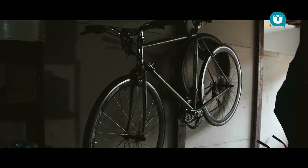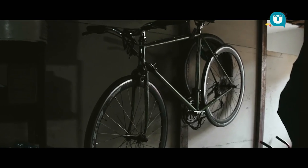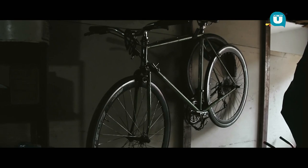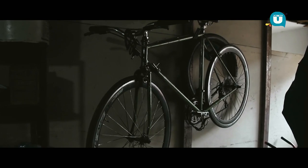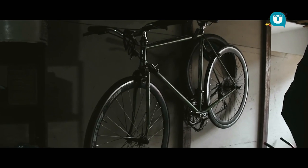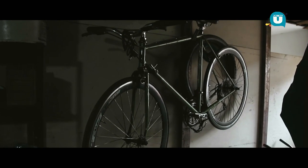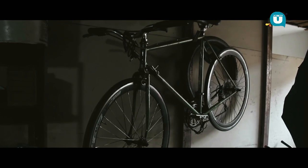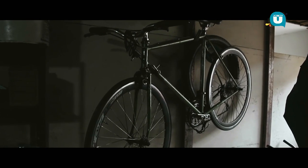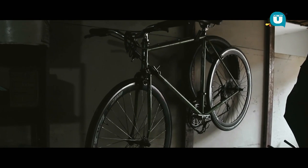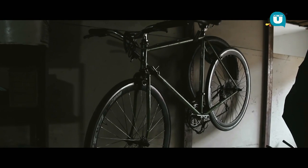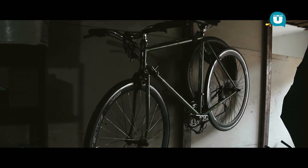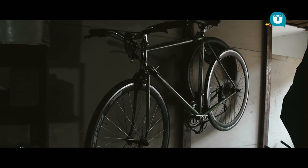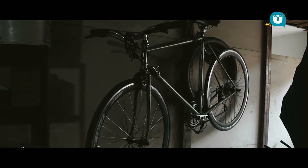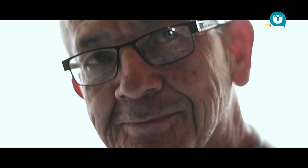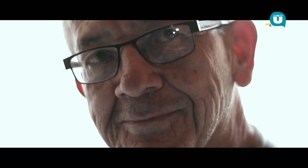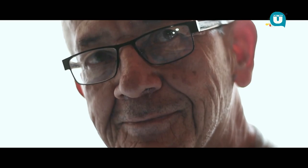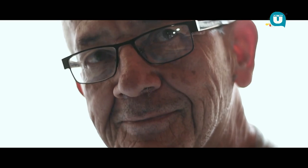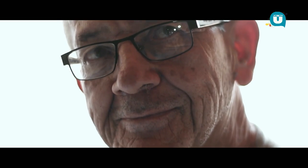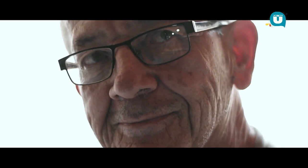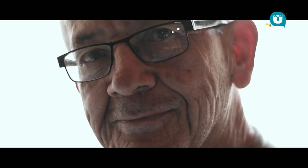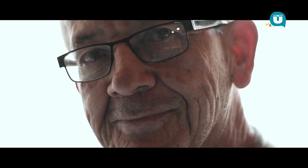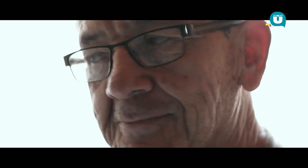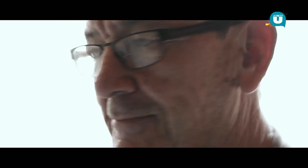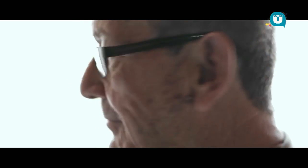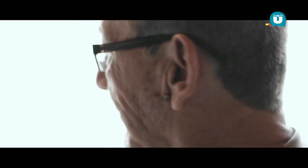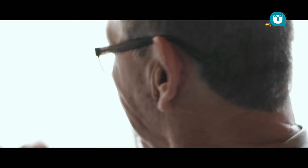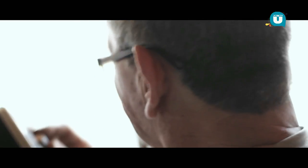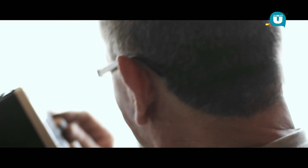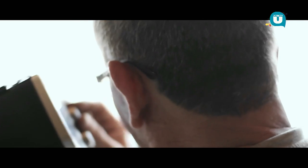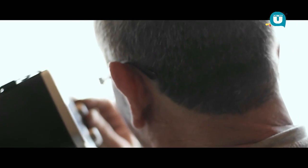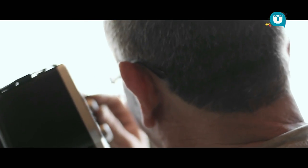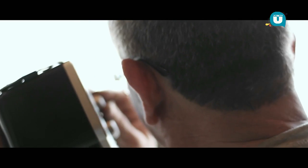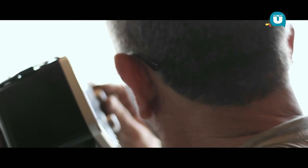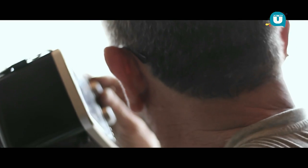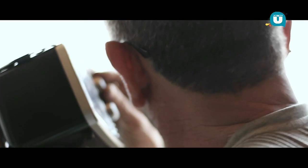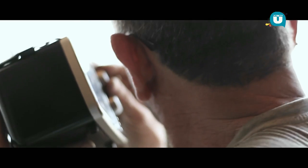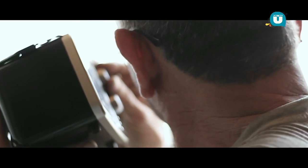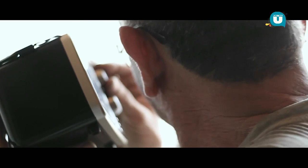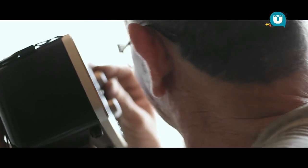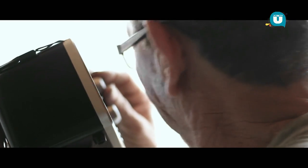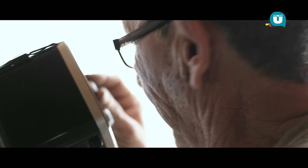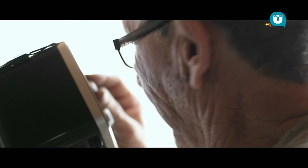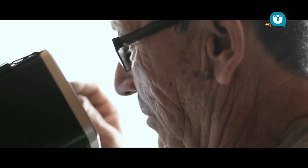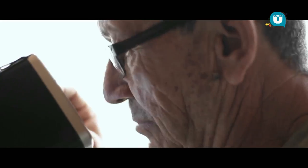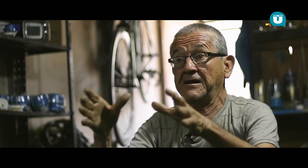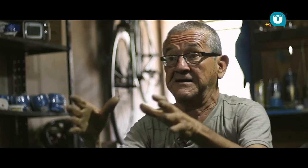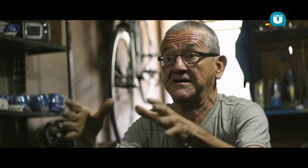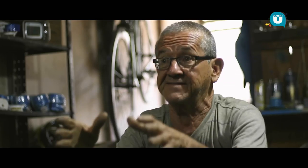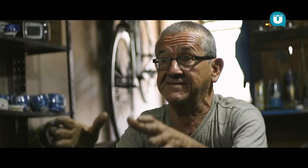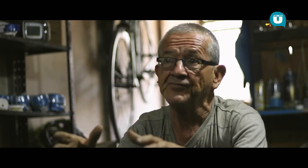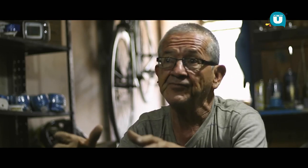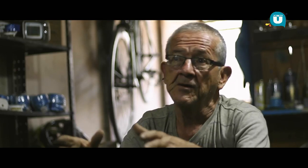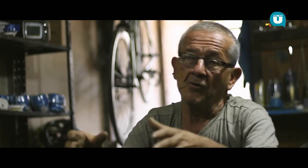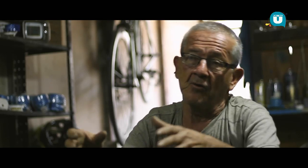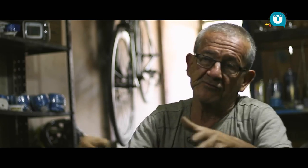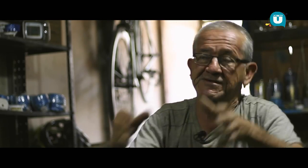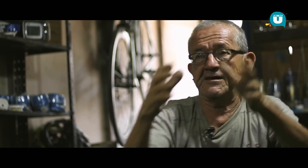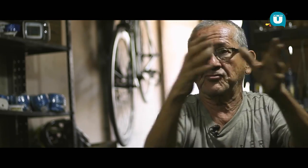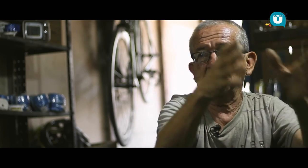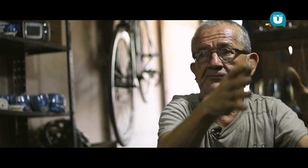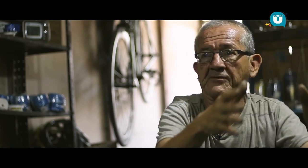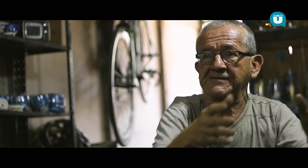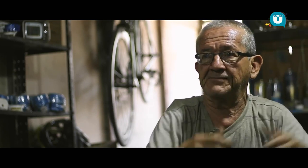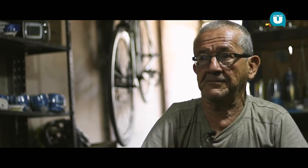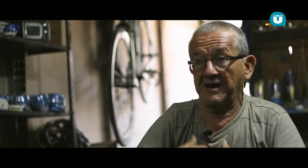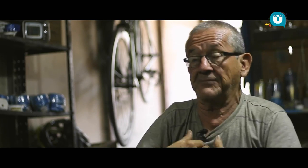va una pegada a la otra, la bicicleta y la radio. Eso es parte del desarrollo de la vida, pero los que quieren la bicicleta, otros